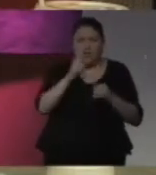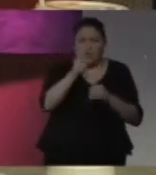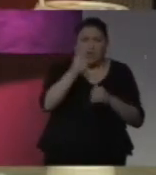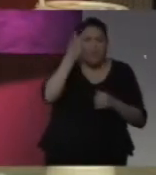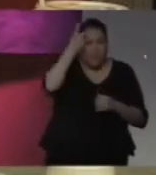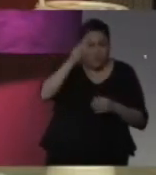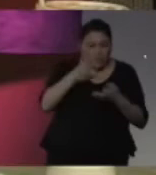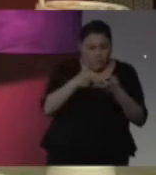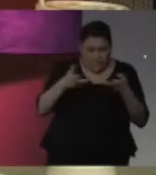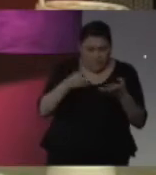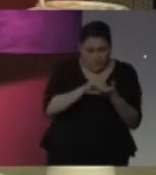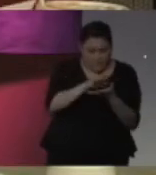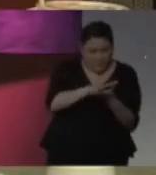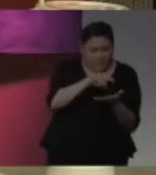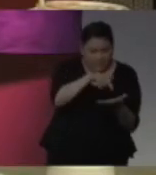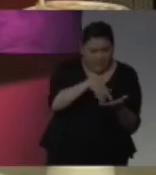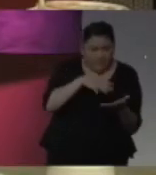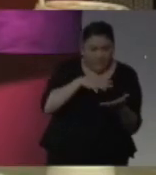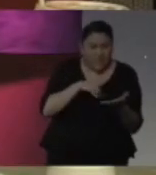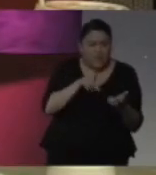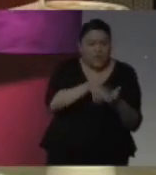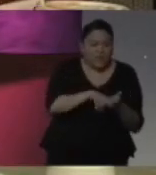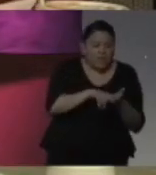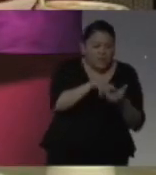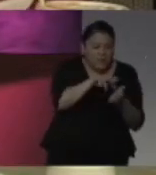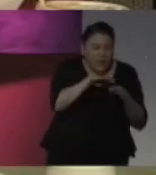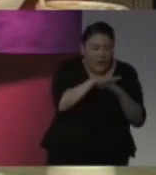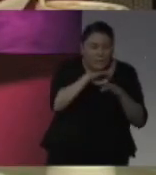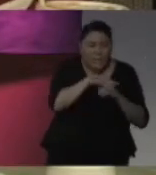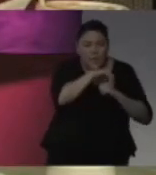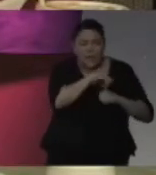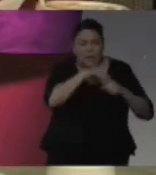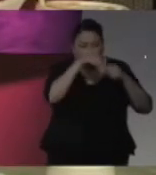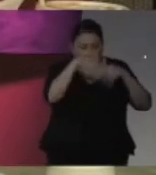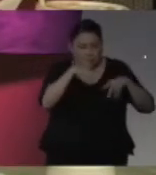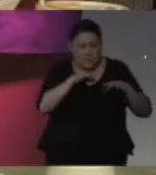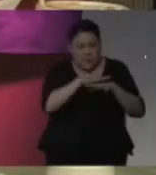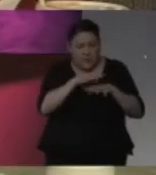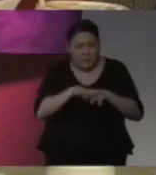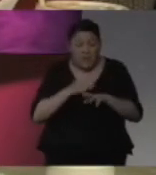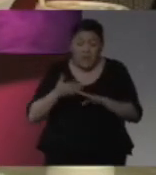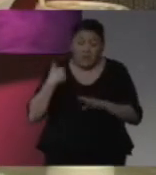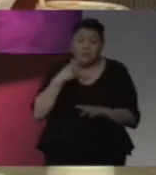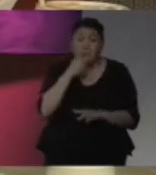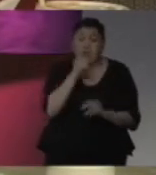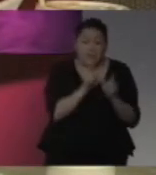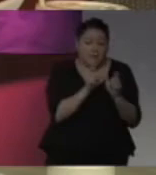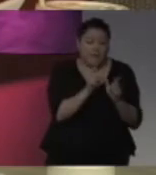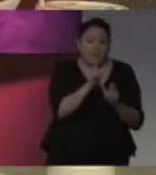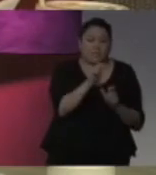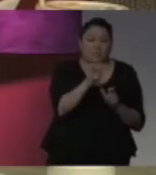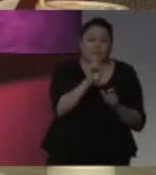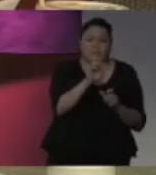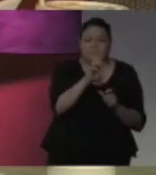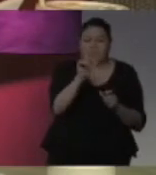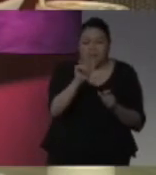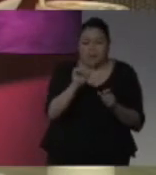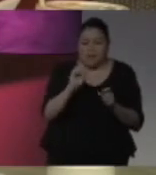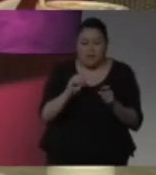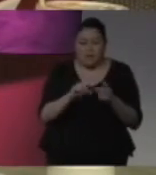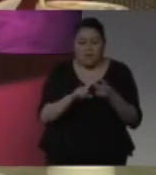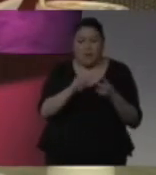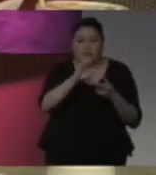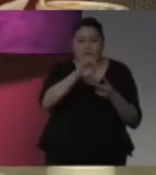Propiedad, donde figuras como tierra comunal o ejido comunal se van desmembrando y se